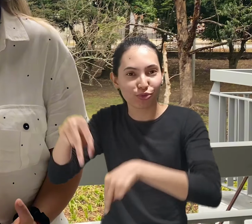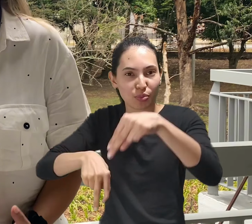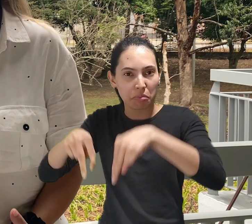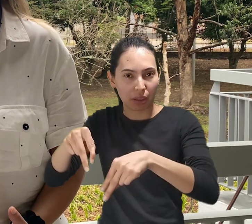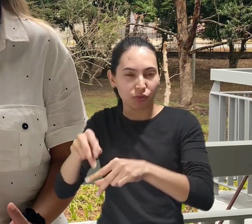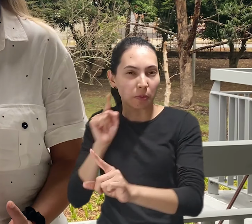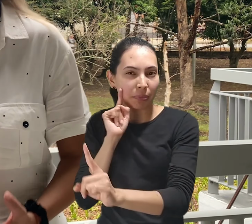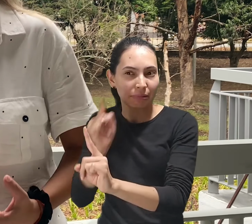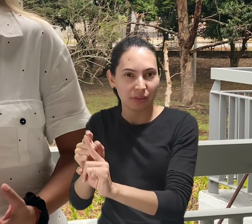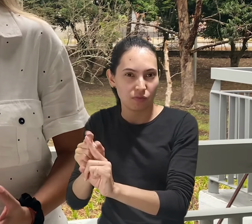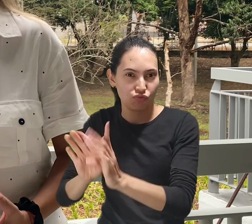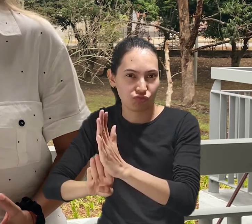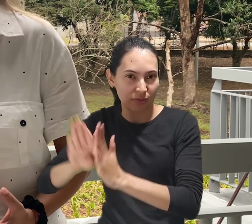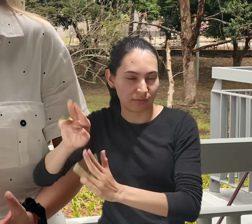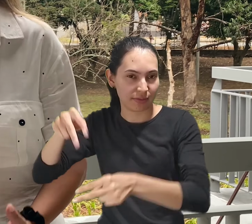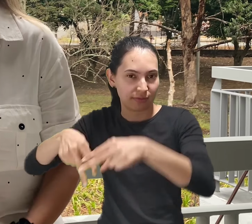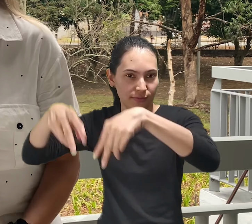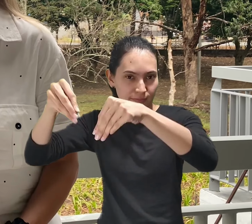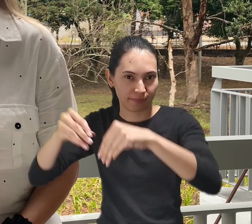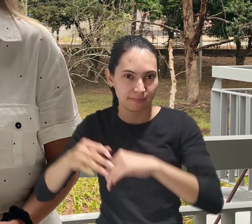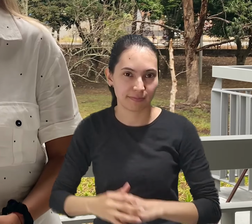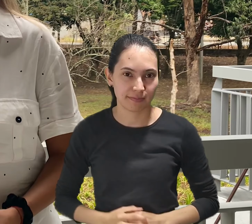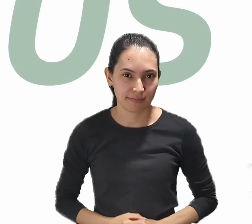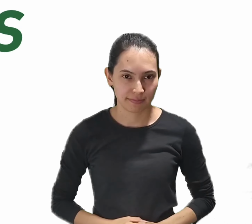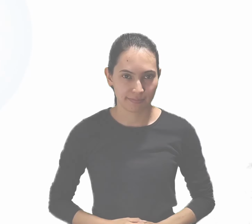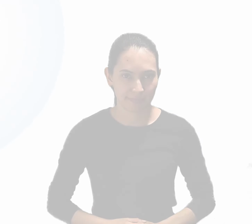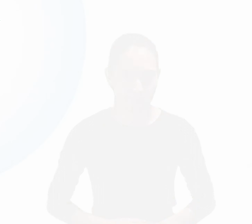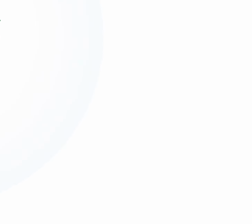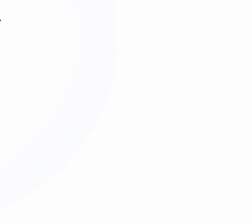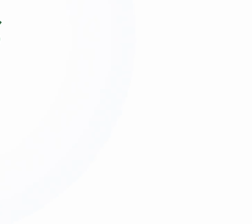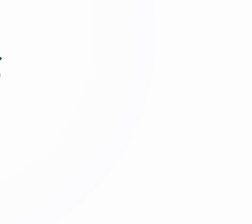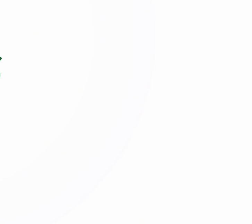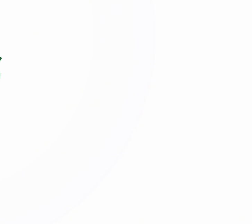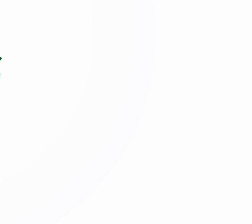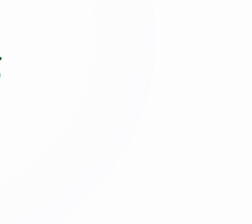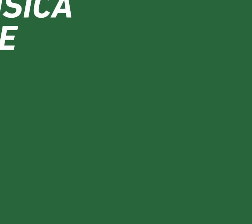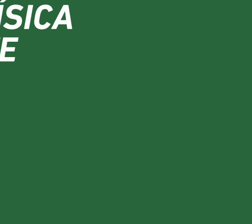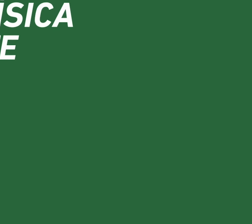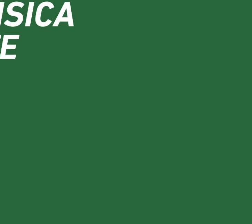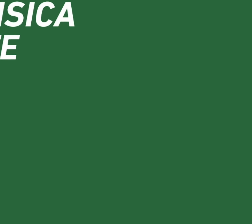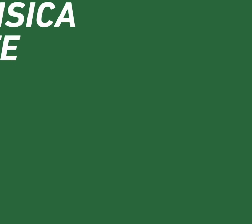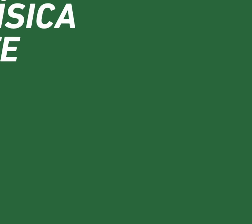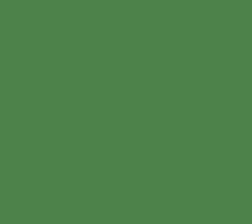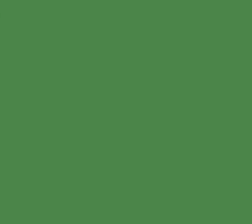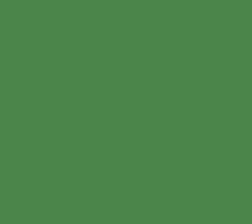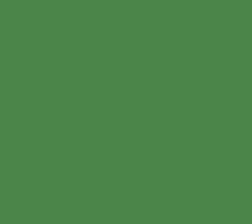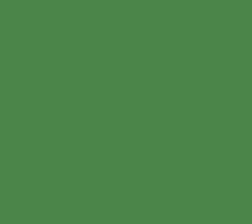como seres humanos que formamos otros seres humanos para la sociedad.